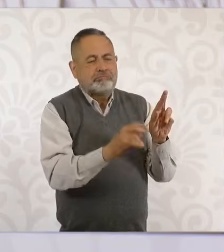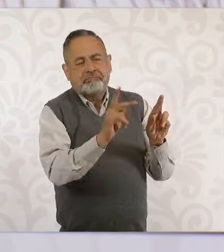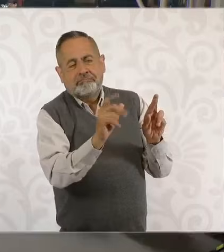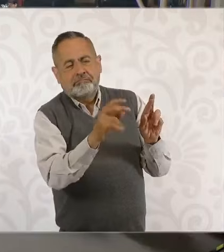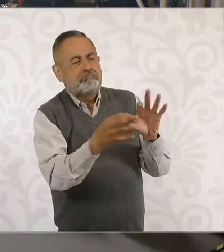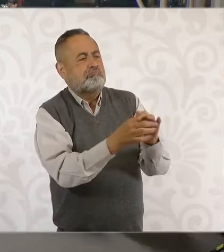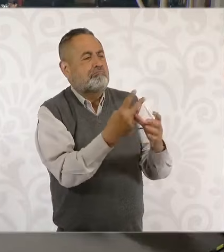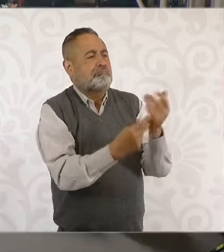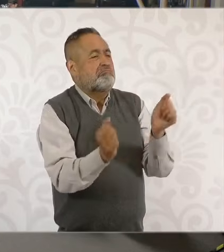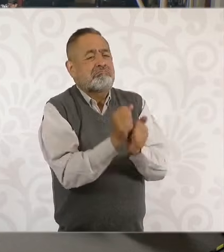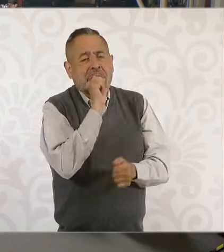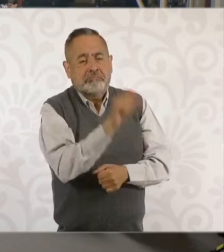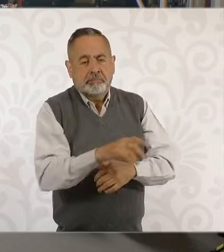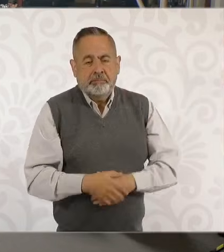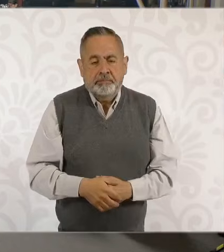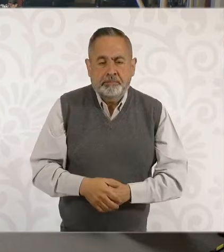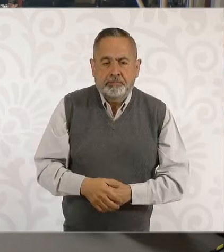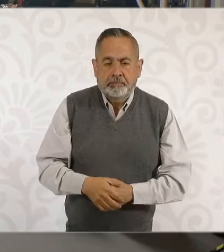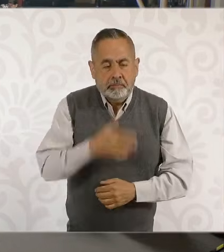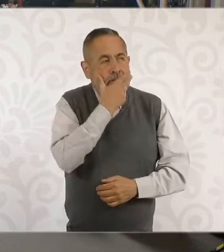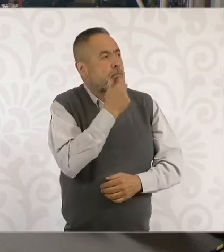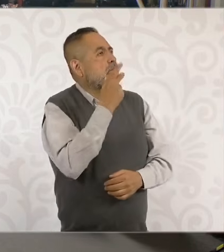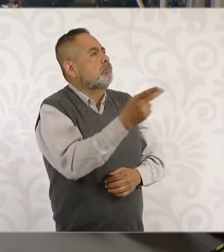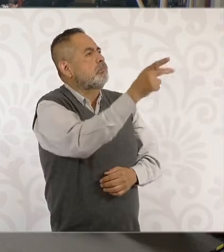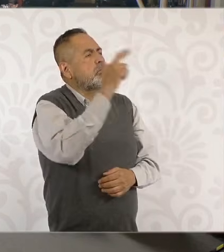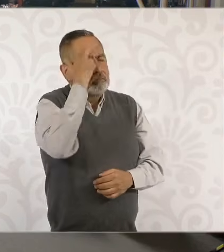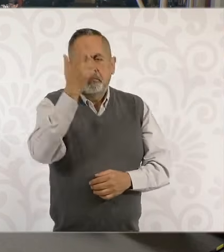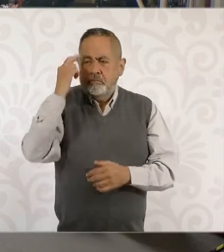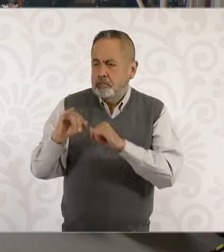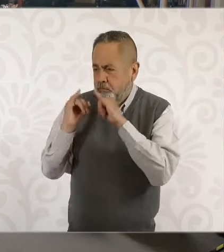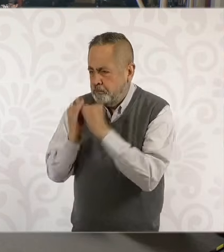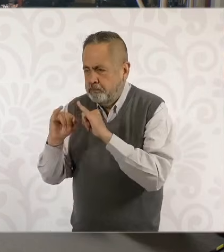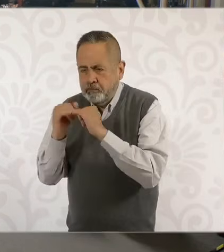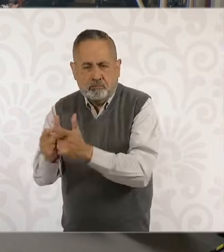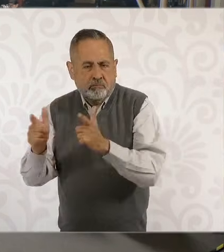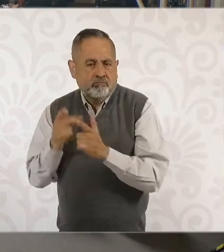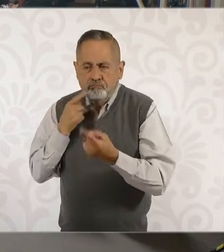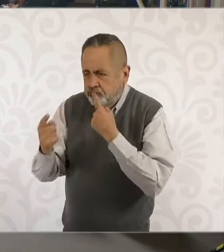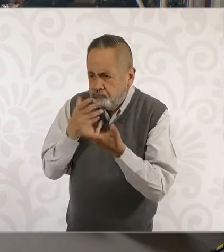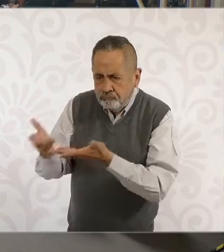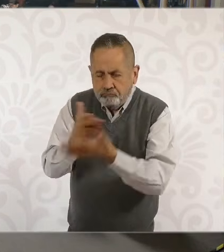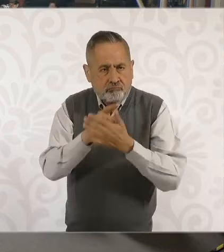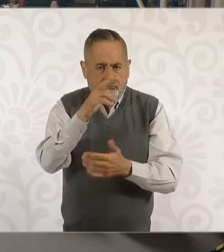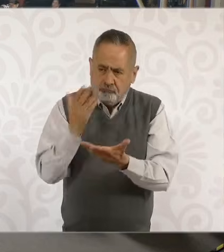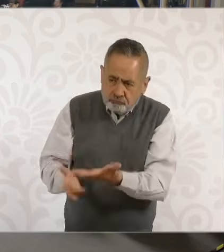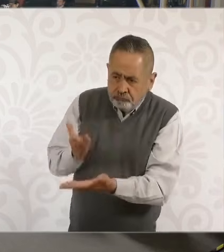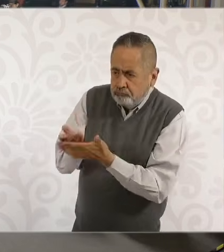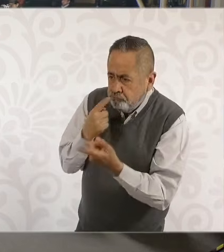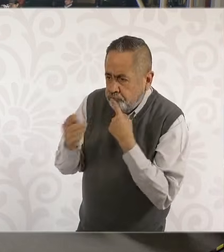En estas reuniones que tuvo con los partidos aliados, ¿en algún momento plantearon estos señalamientos que hacen públicos, Presidenta?